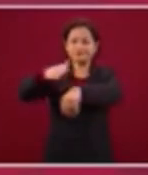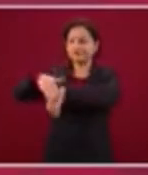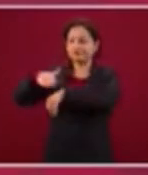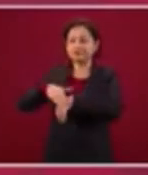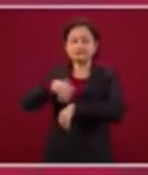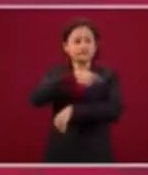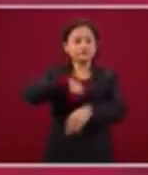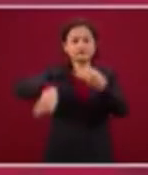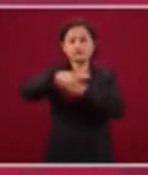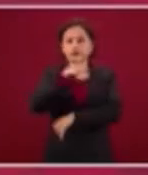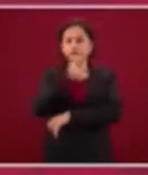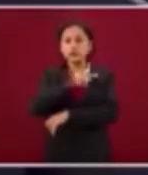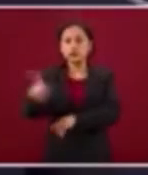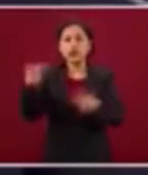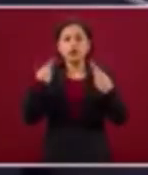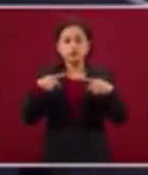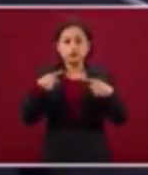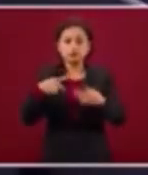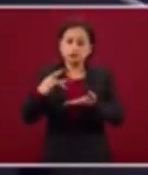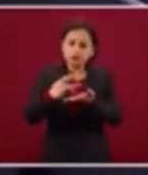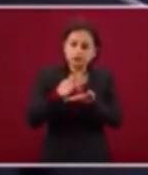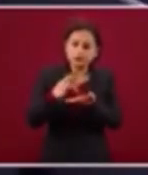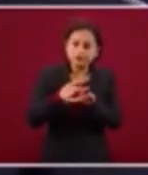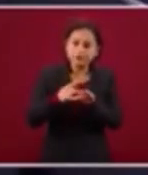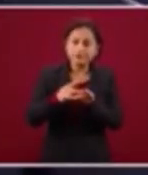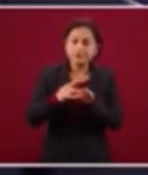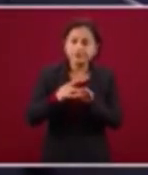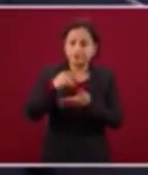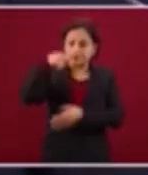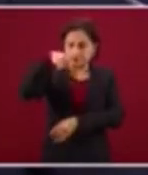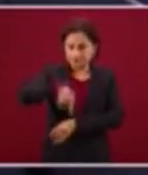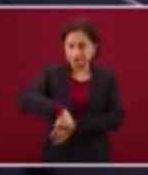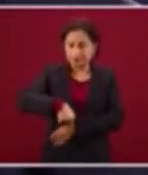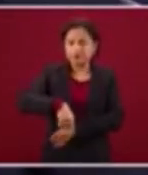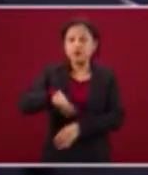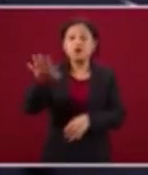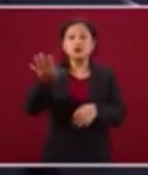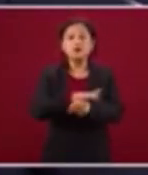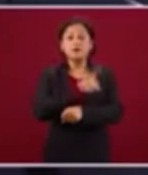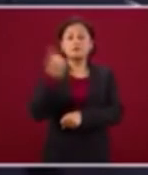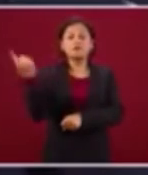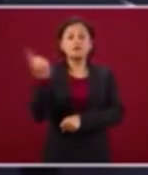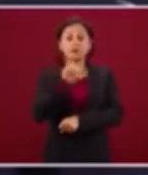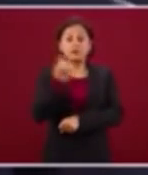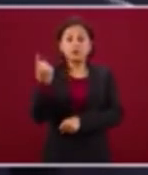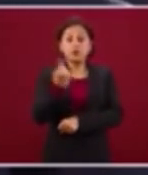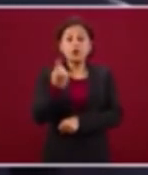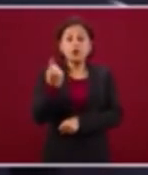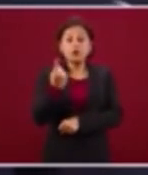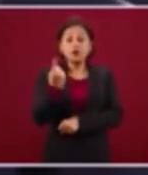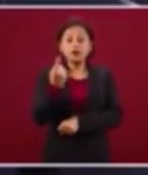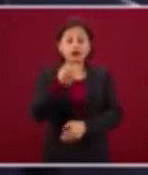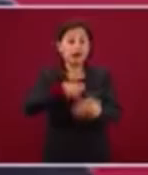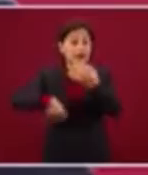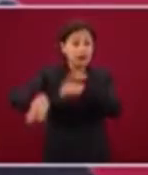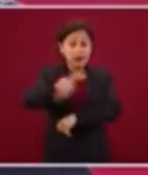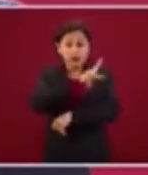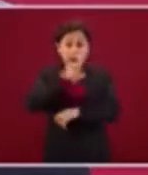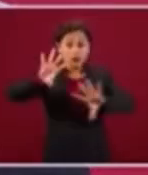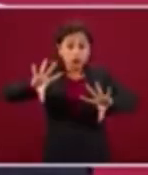coopere, ayude, porque también es reparar un daño, es que todos nos ayuden,